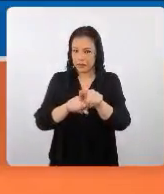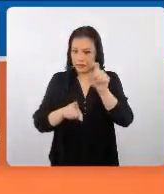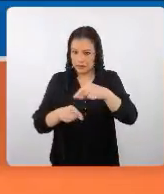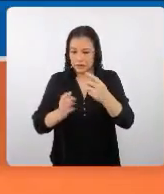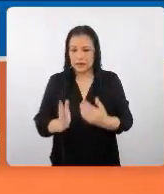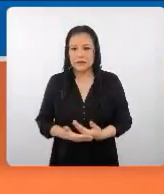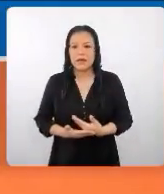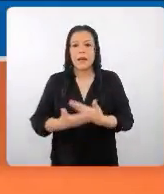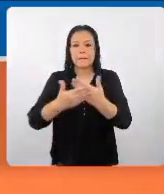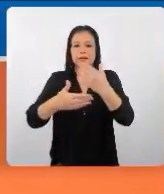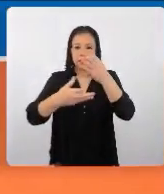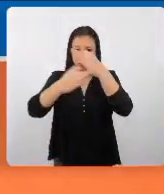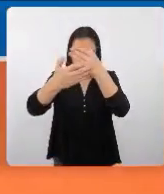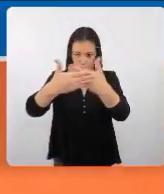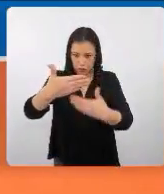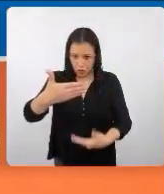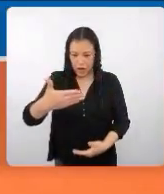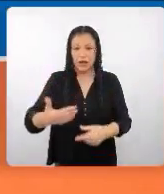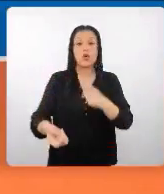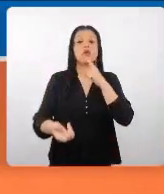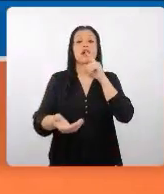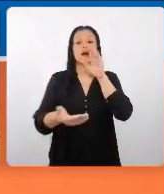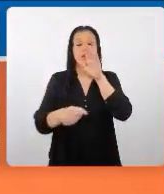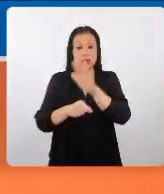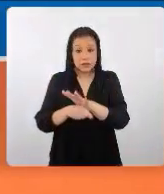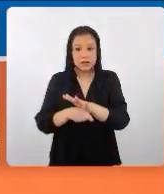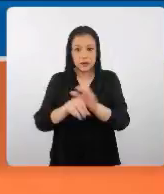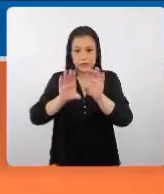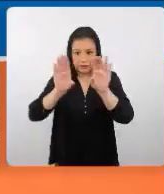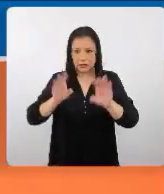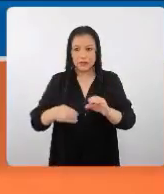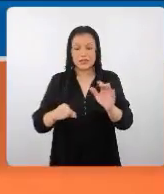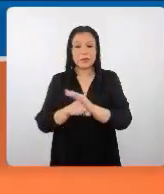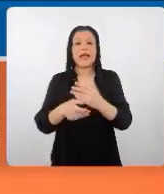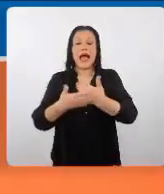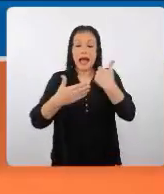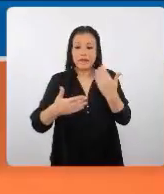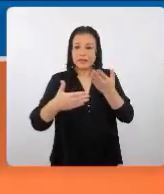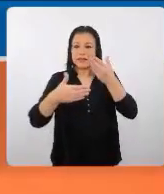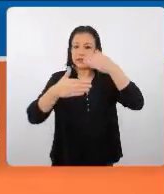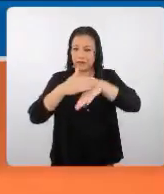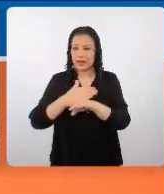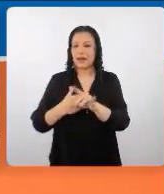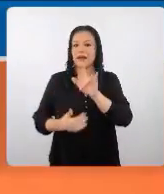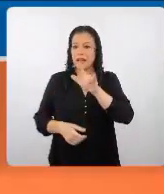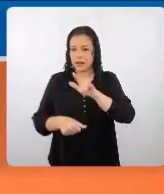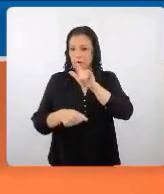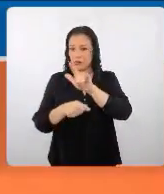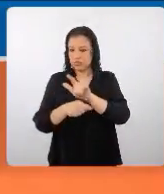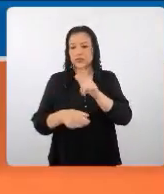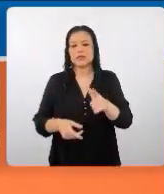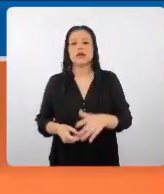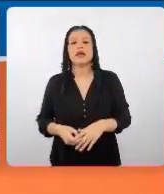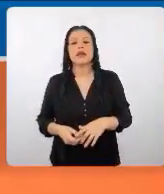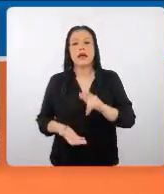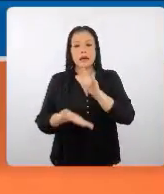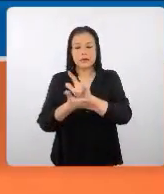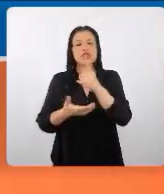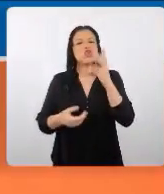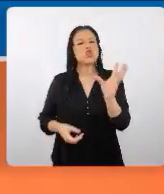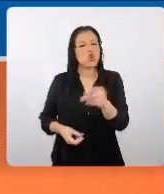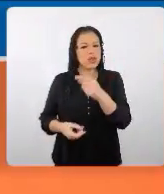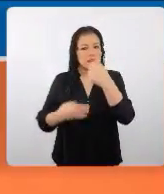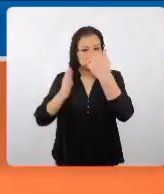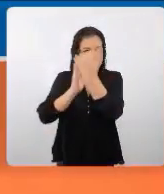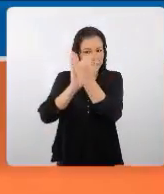un formulario, una declaración y certificación completo antes de embarcar. Todo esto son restricciones y